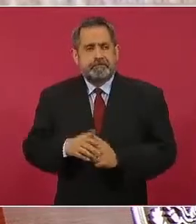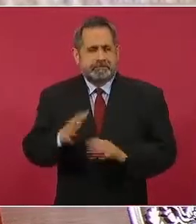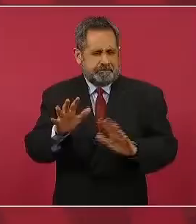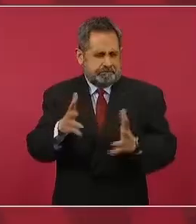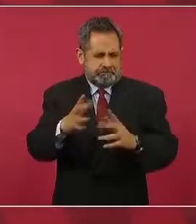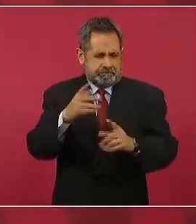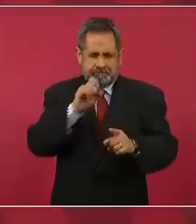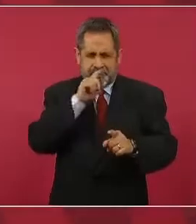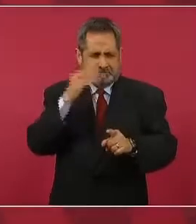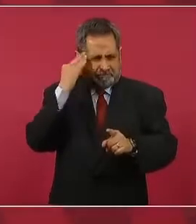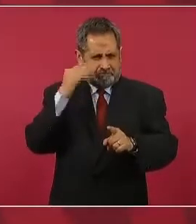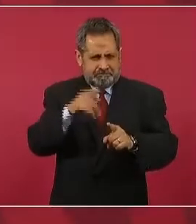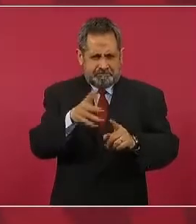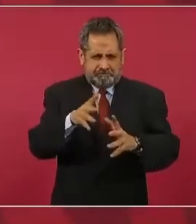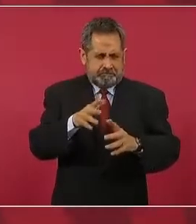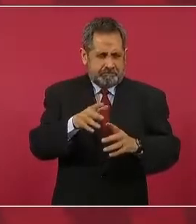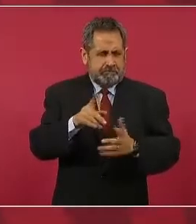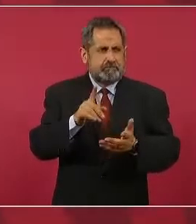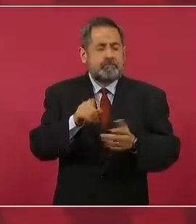Y pues